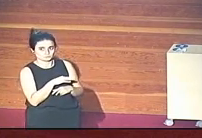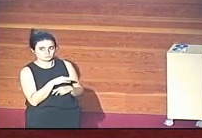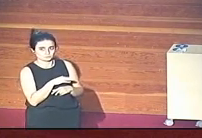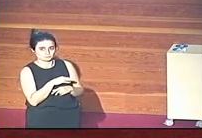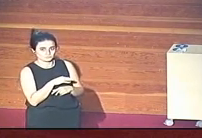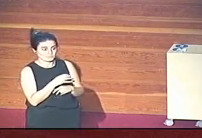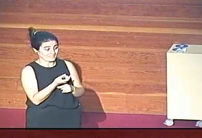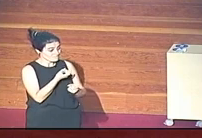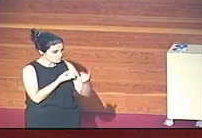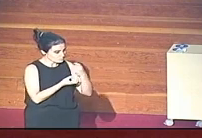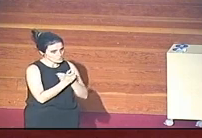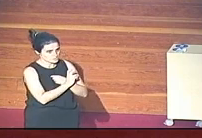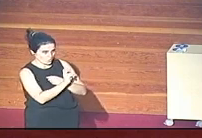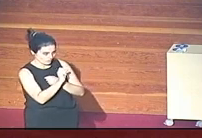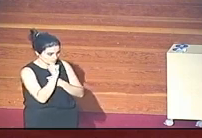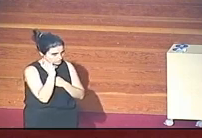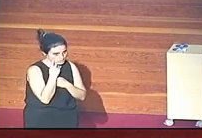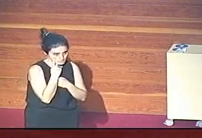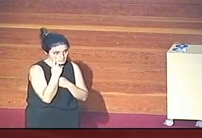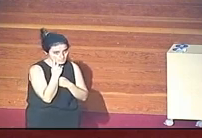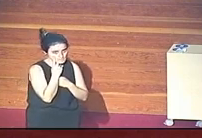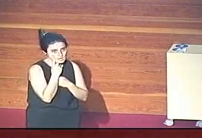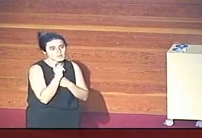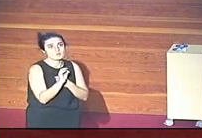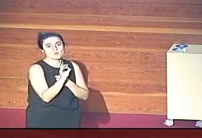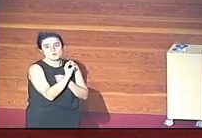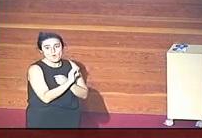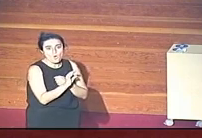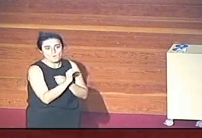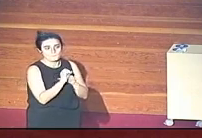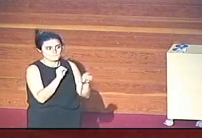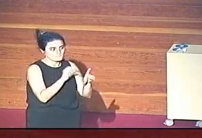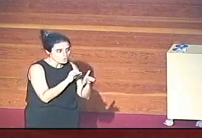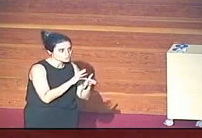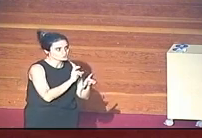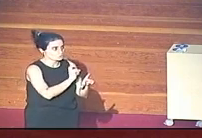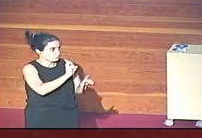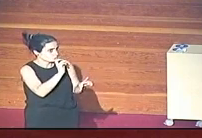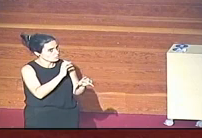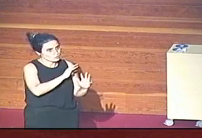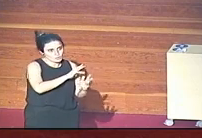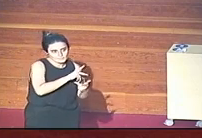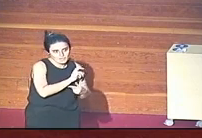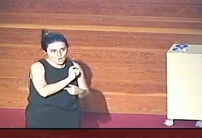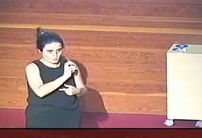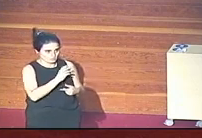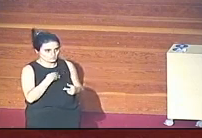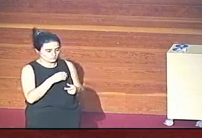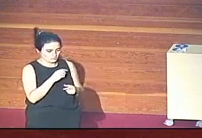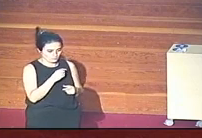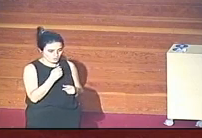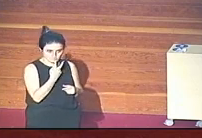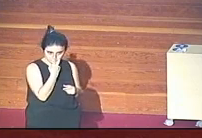informaciones otra serie d de blogs o de noticias que nos llamen la atención entonces